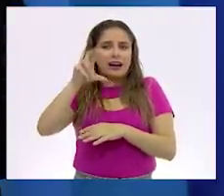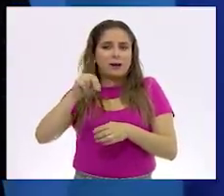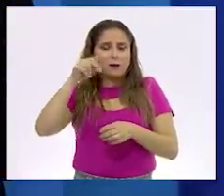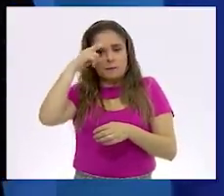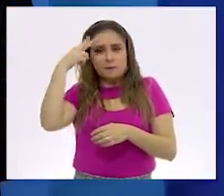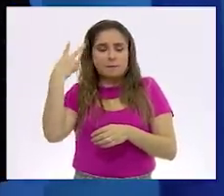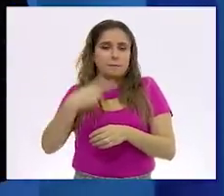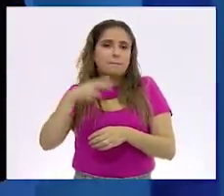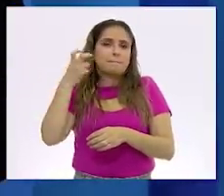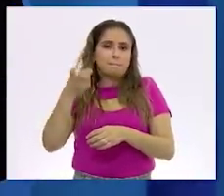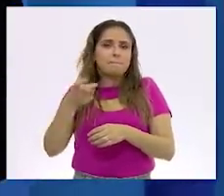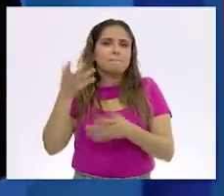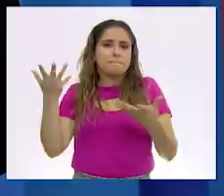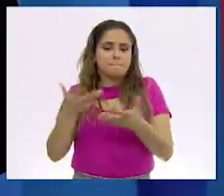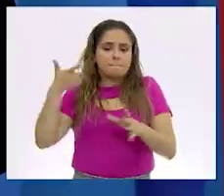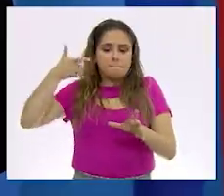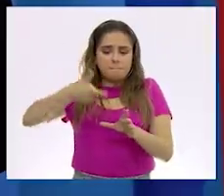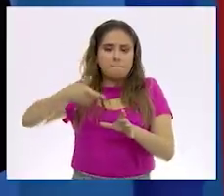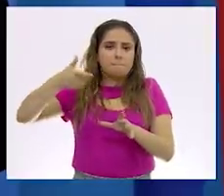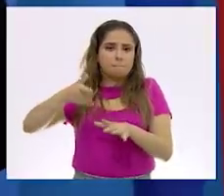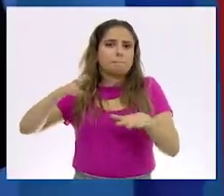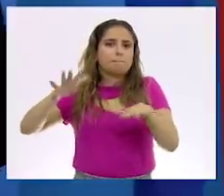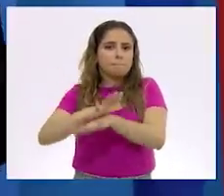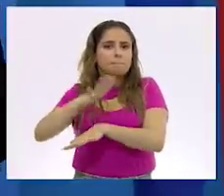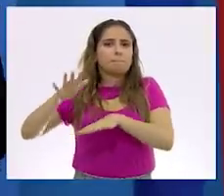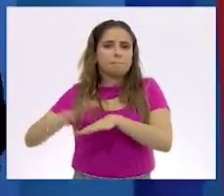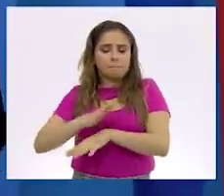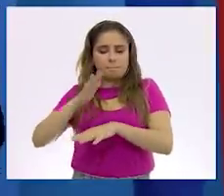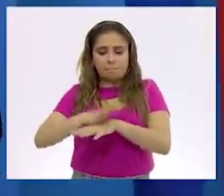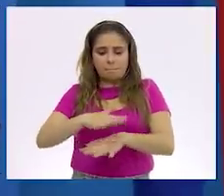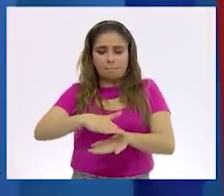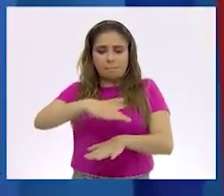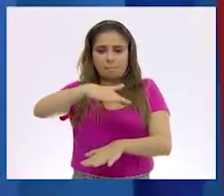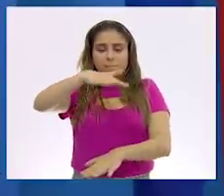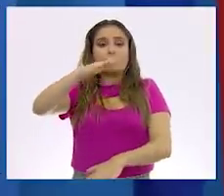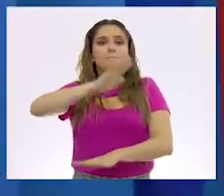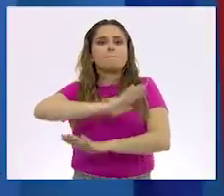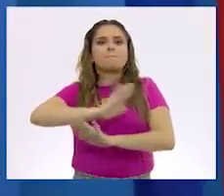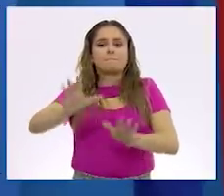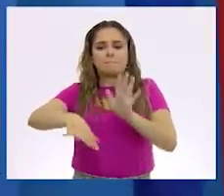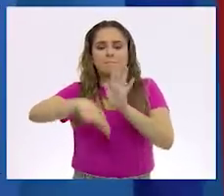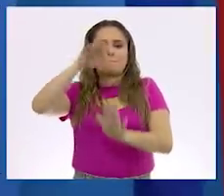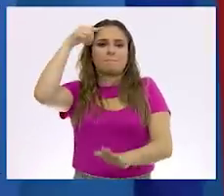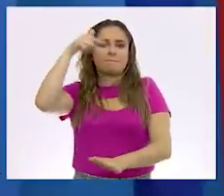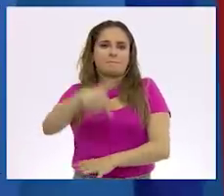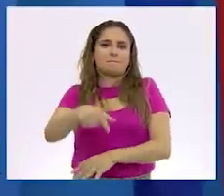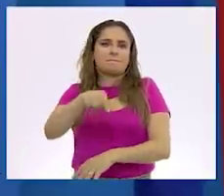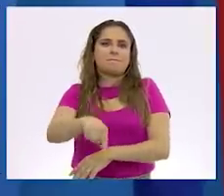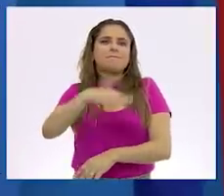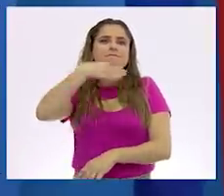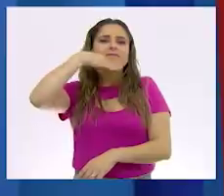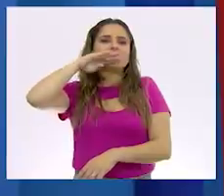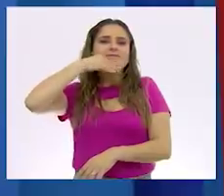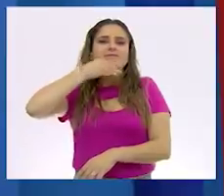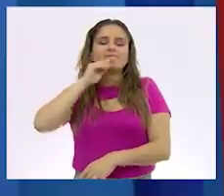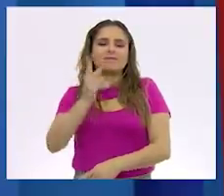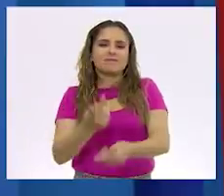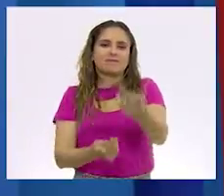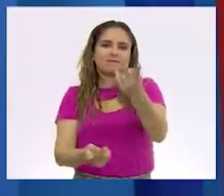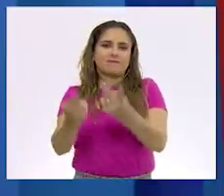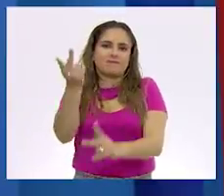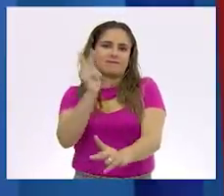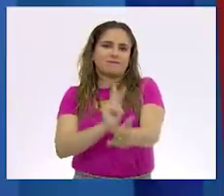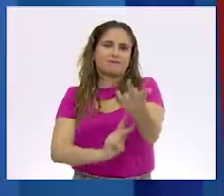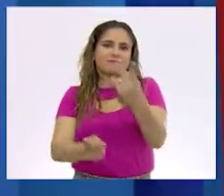fue generando cambios en las plantas hasta dar origen al maíz. Es por ello que la siembra de maíz depende en